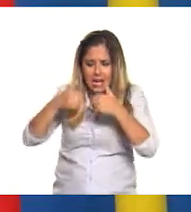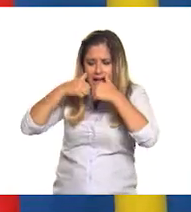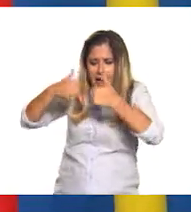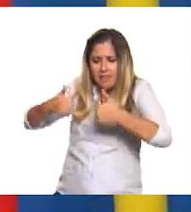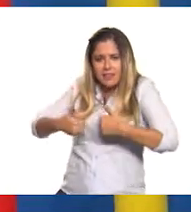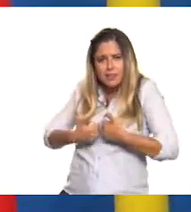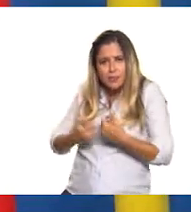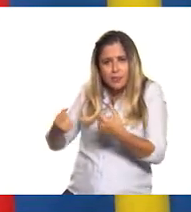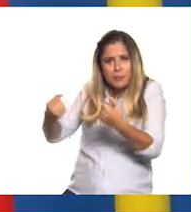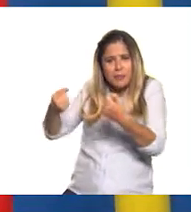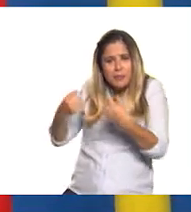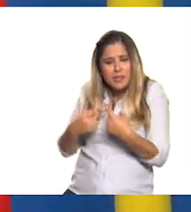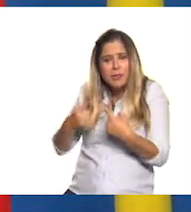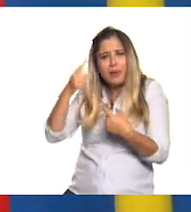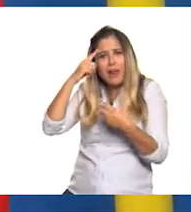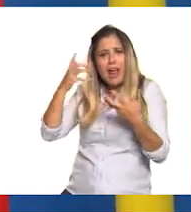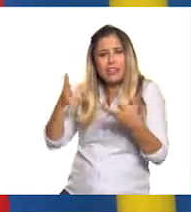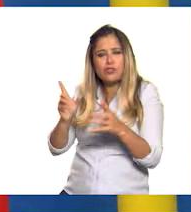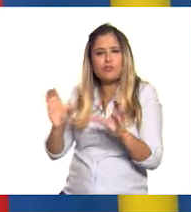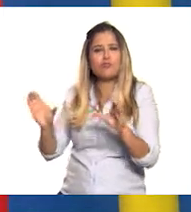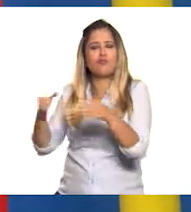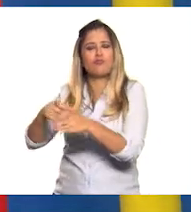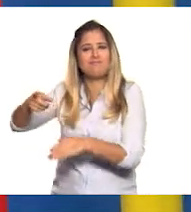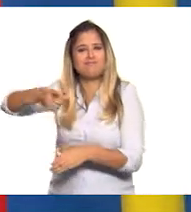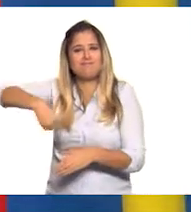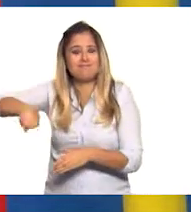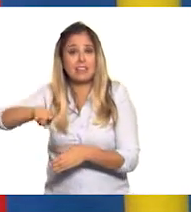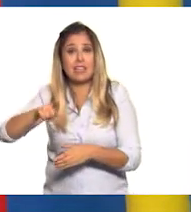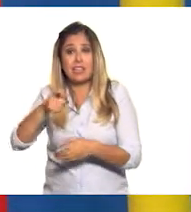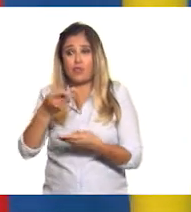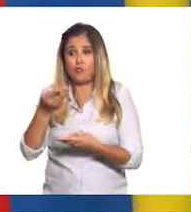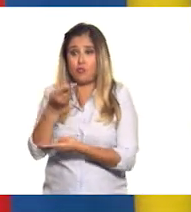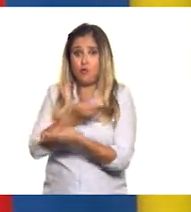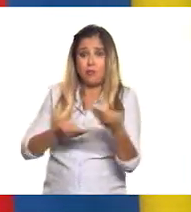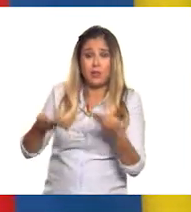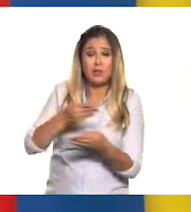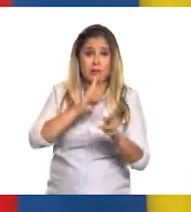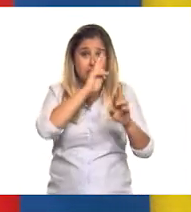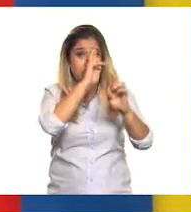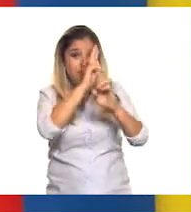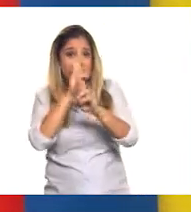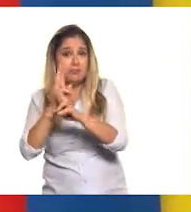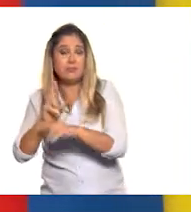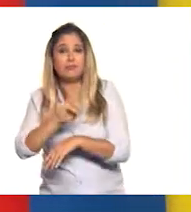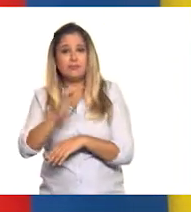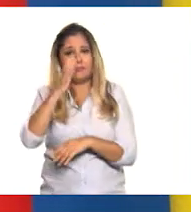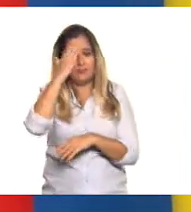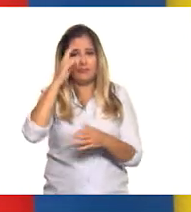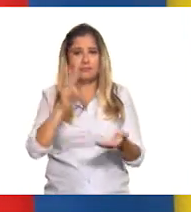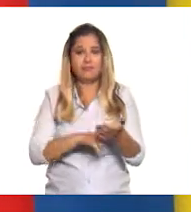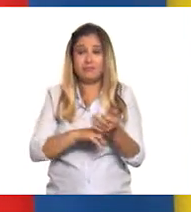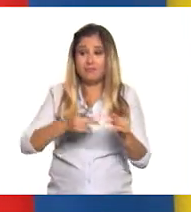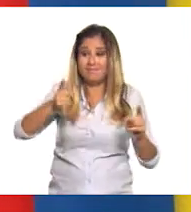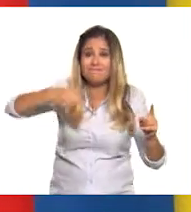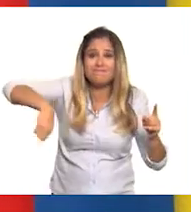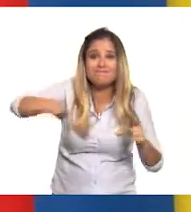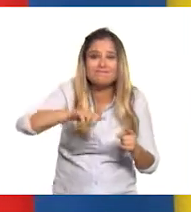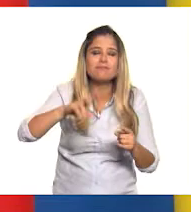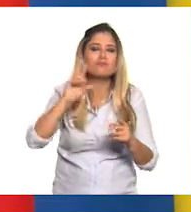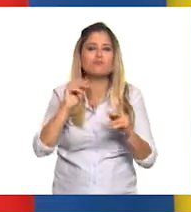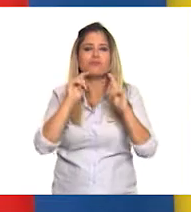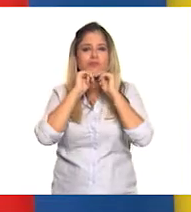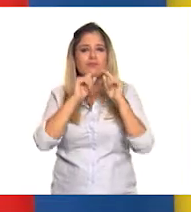si es posible, en acciones colectivas. La convivencia armónica y respetuosa, reconociendo el valor del otro sin importar